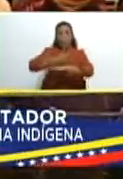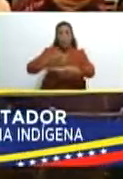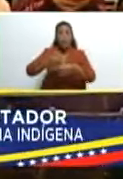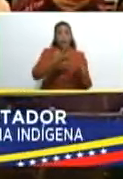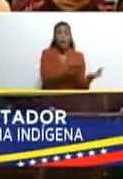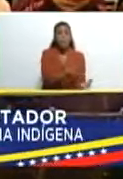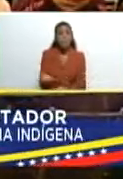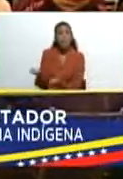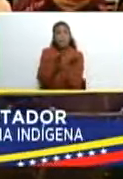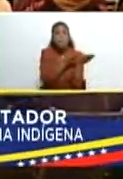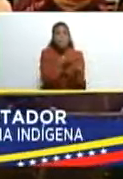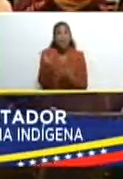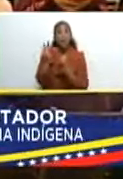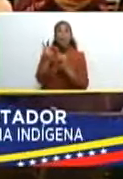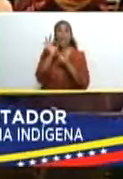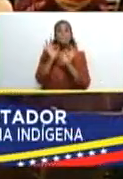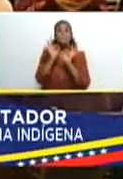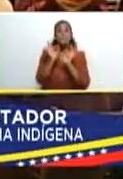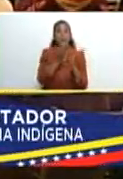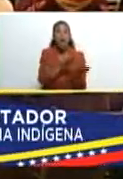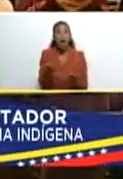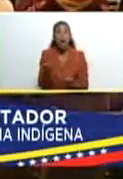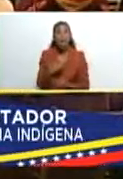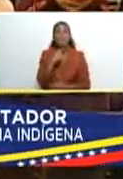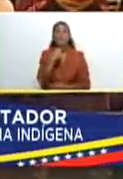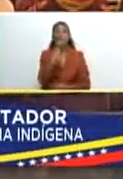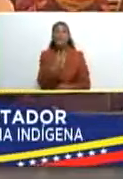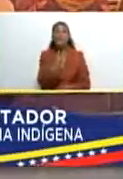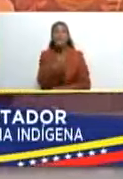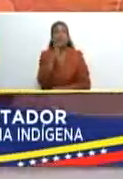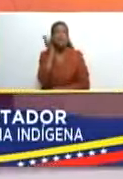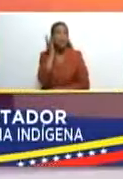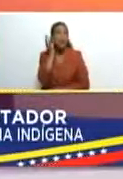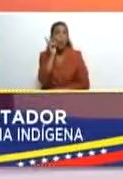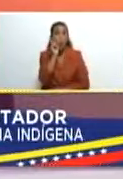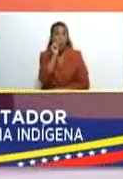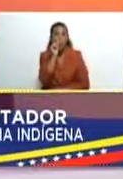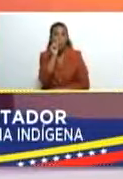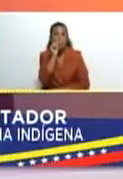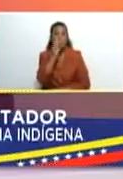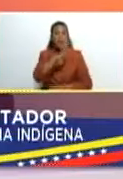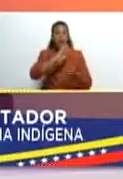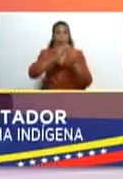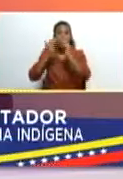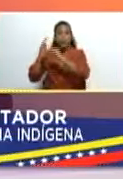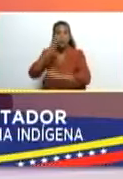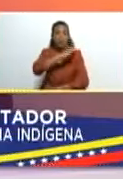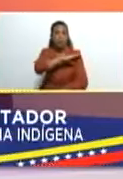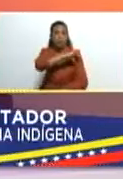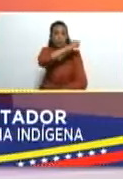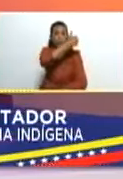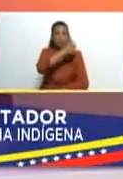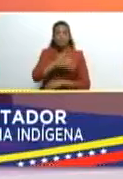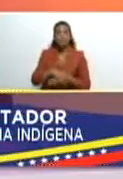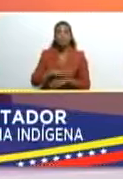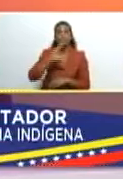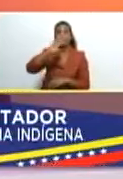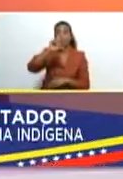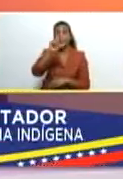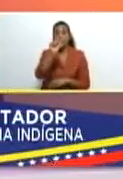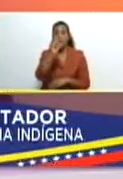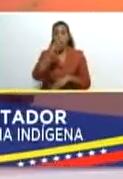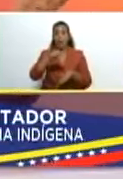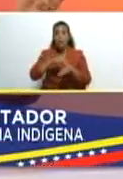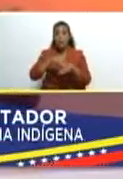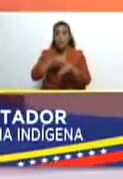invitados especiales, voceros, voceras, compañera Clara Vidal, ministra